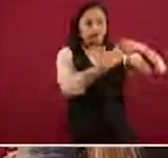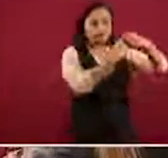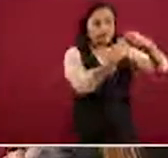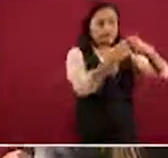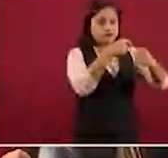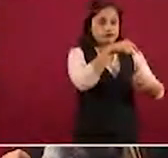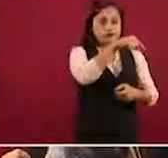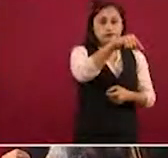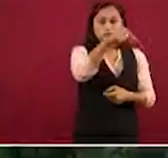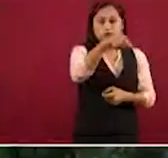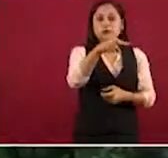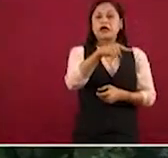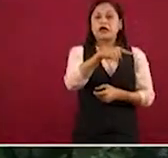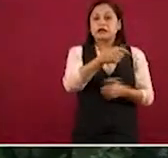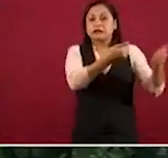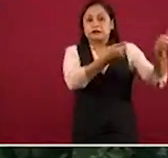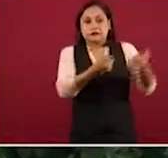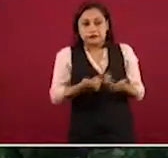identificados.